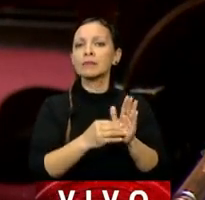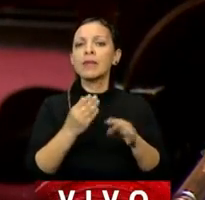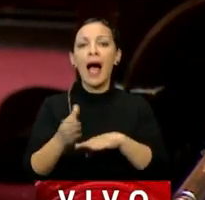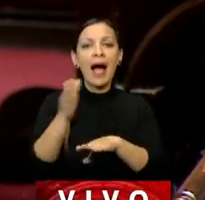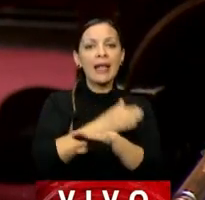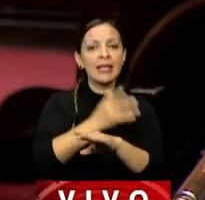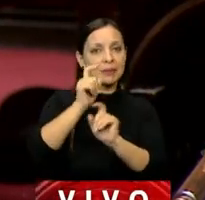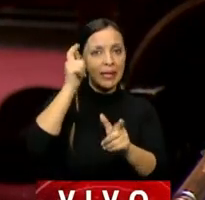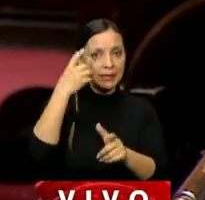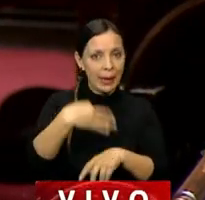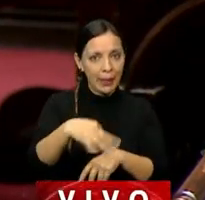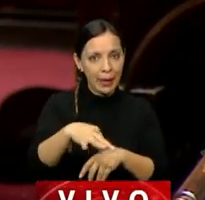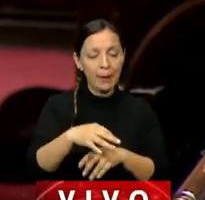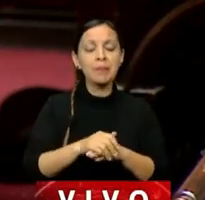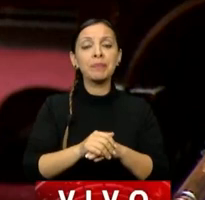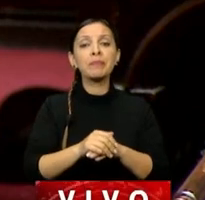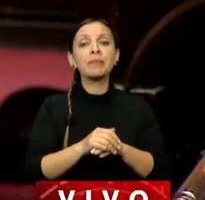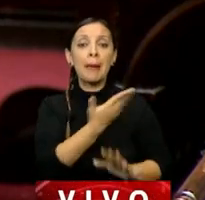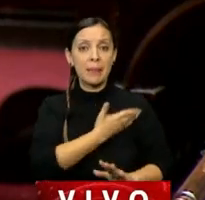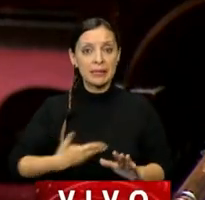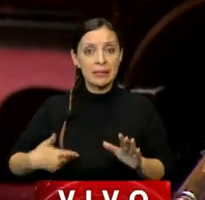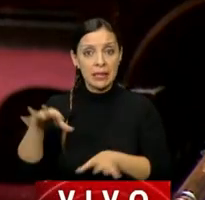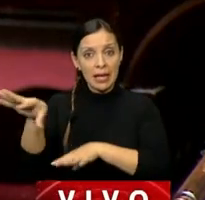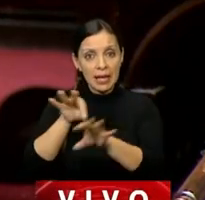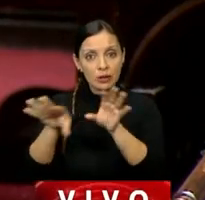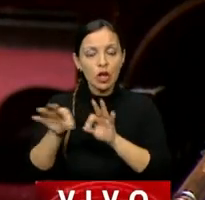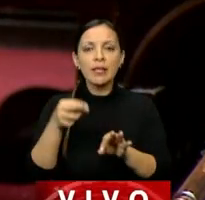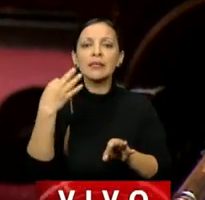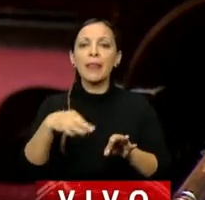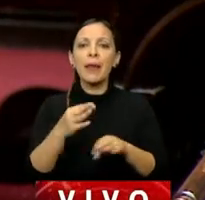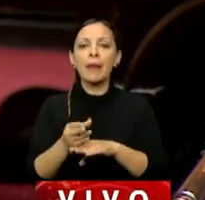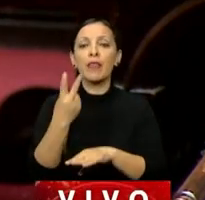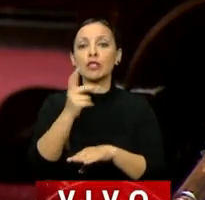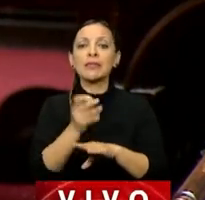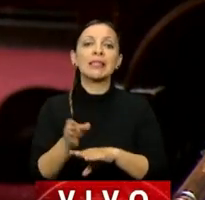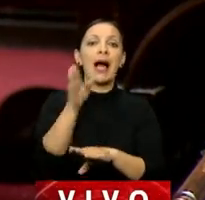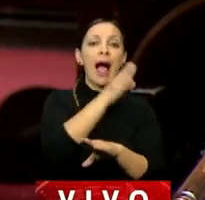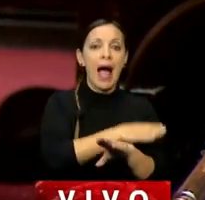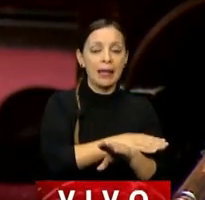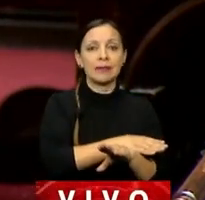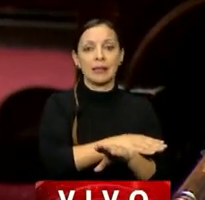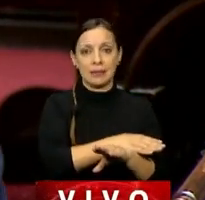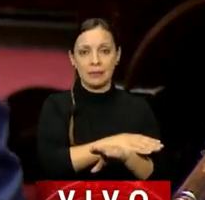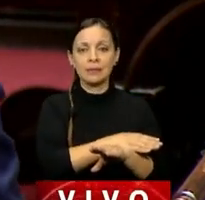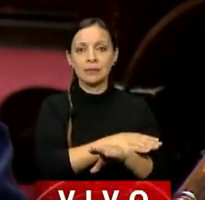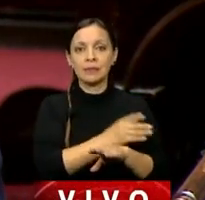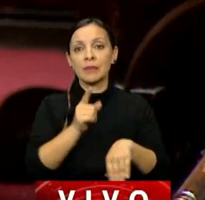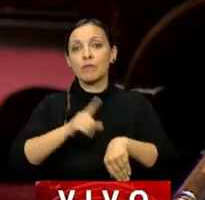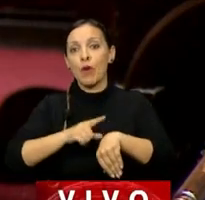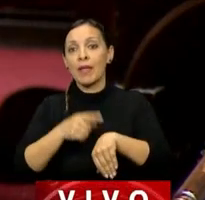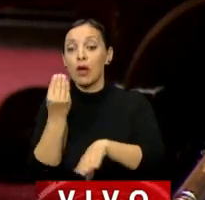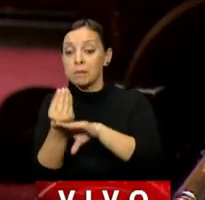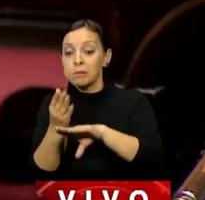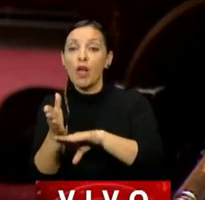que las elecciones presidenciales presidentes se hacen dentro de los dos meses anteriores a la conclusión del mandato al presidente en